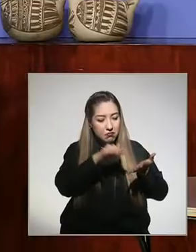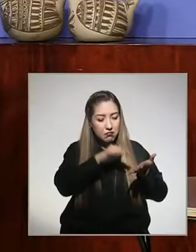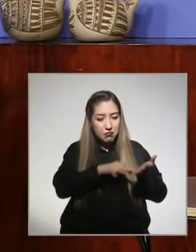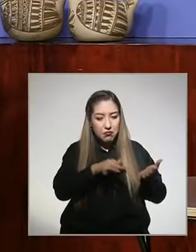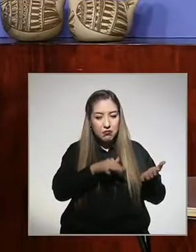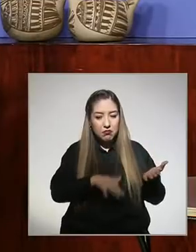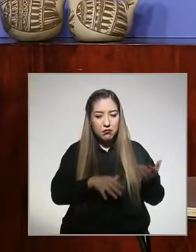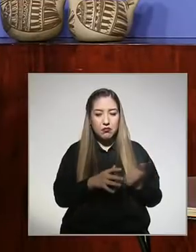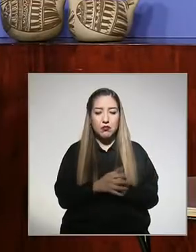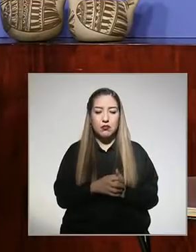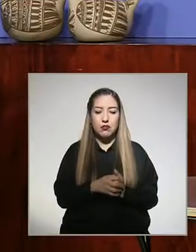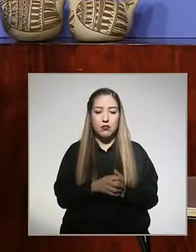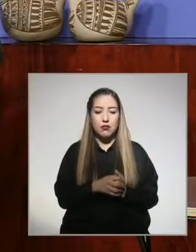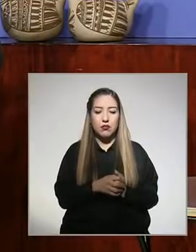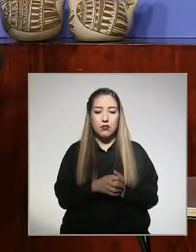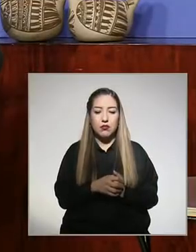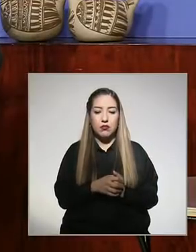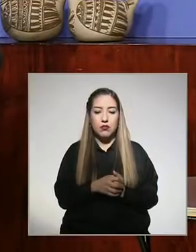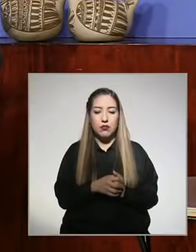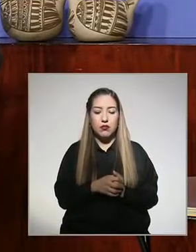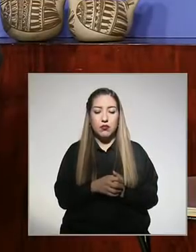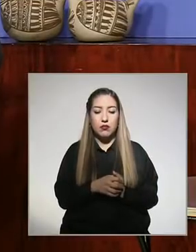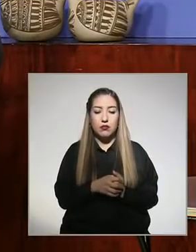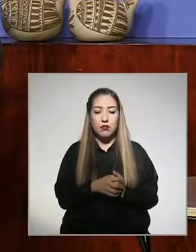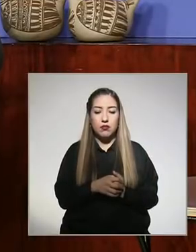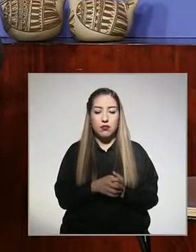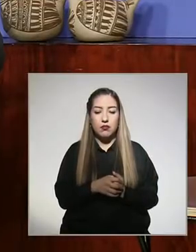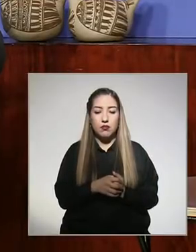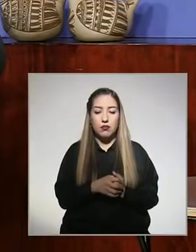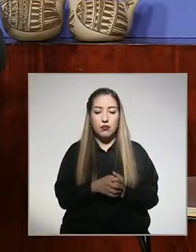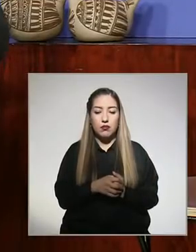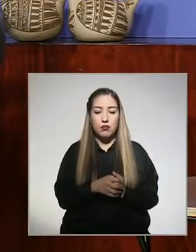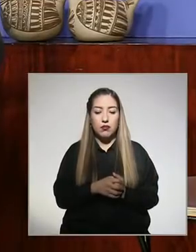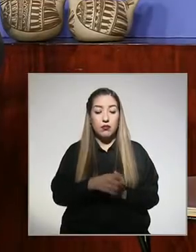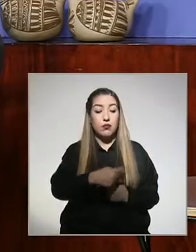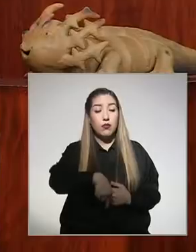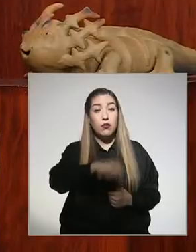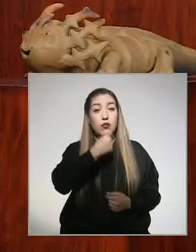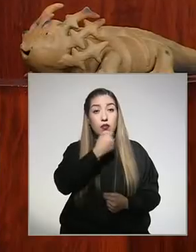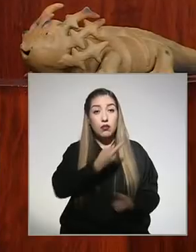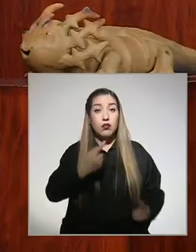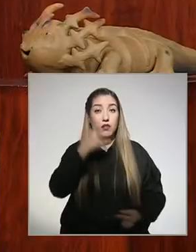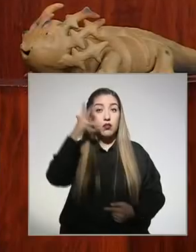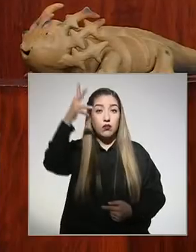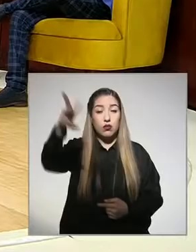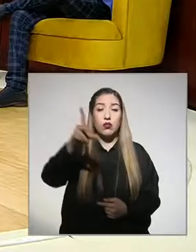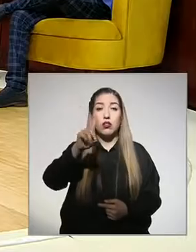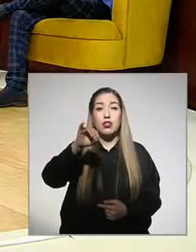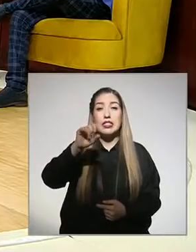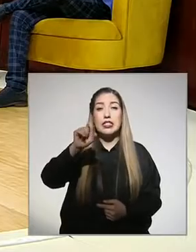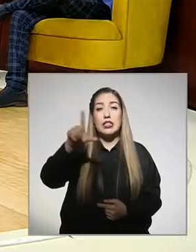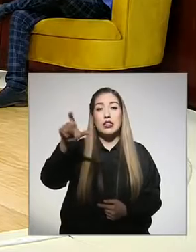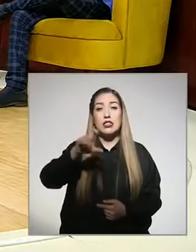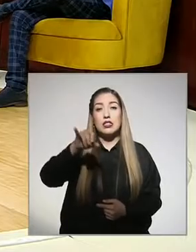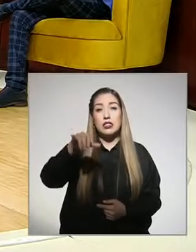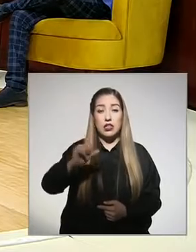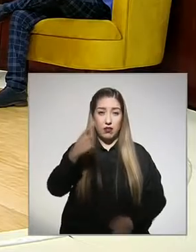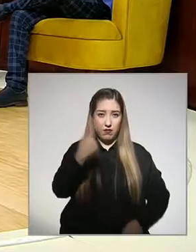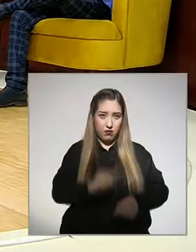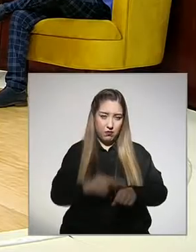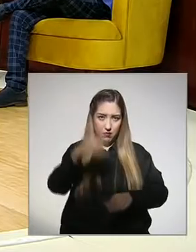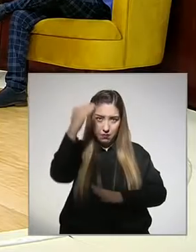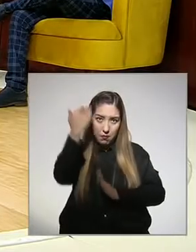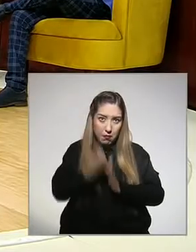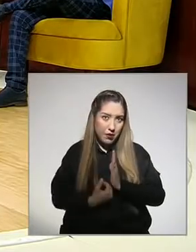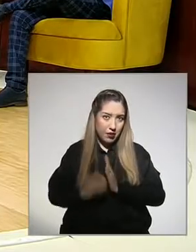ven, disminuye la probabilidad de que presenten dislexia, por ejemplo. Ahora, nos